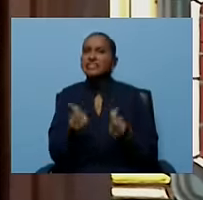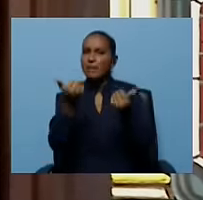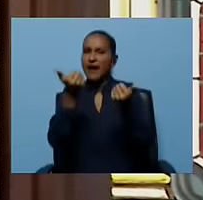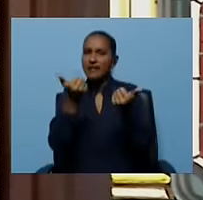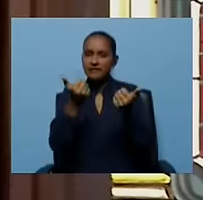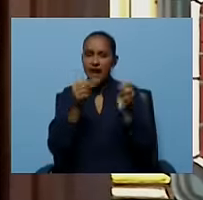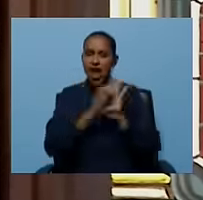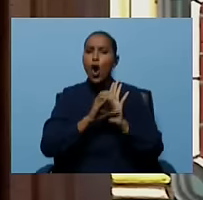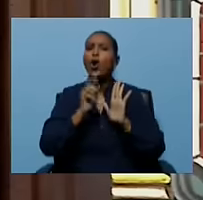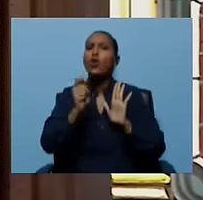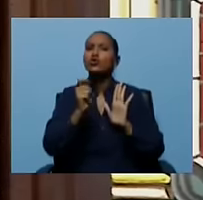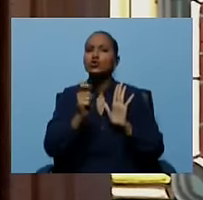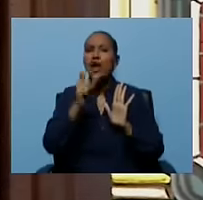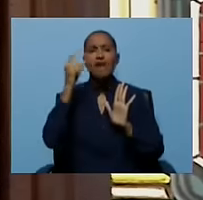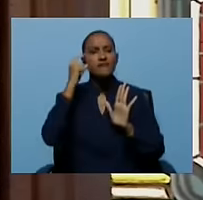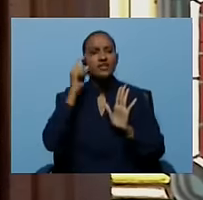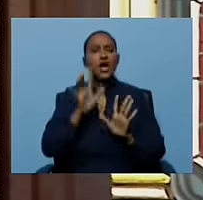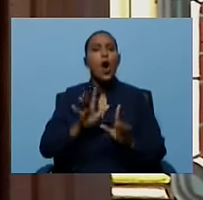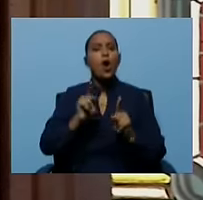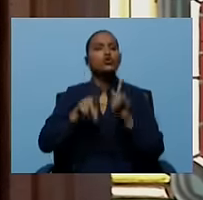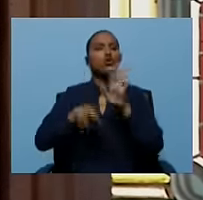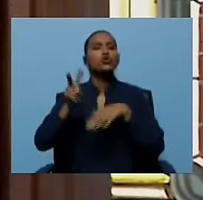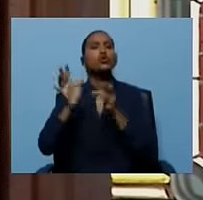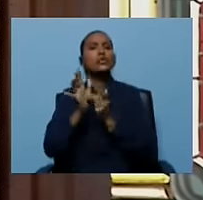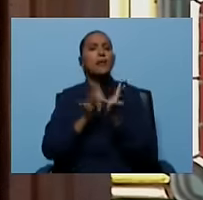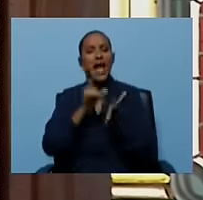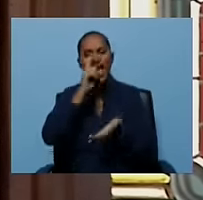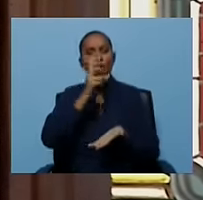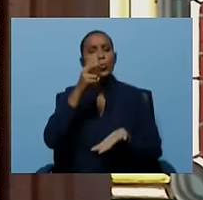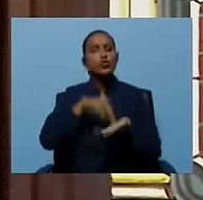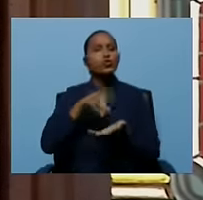el 11 y 12 de abril de 2002? ¿Quién?